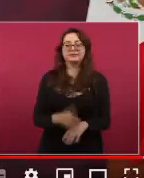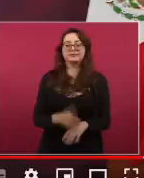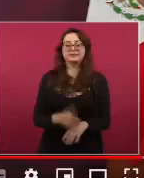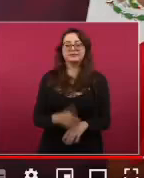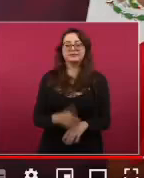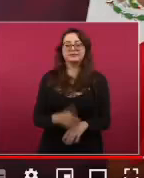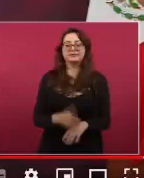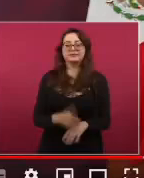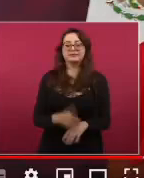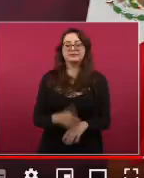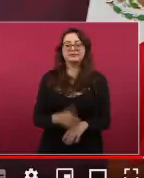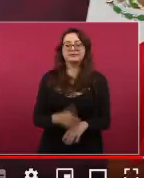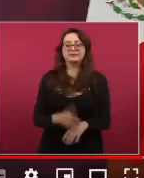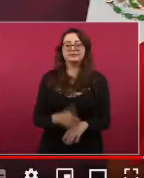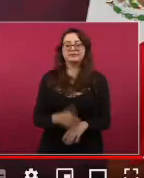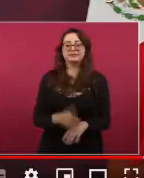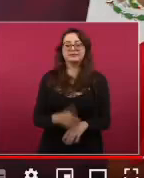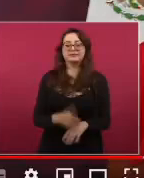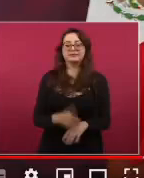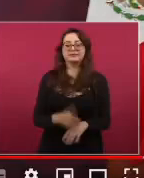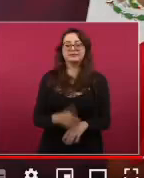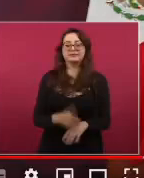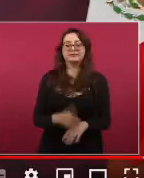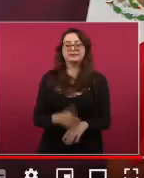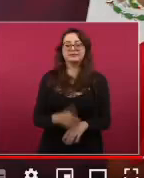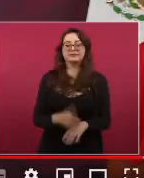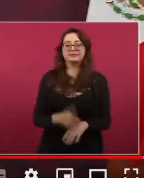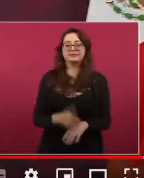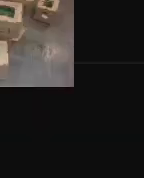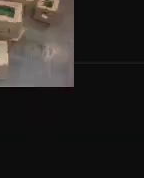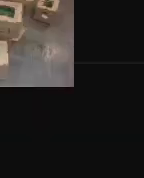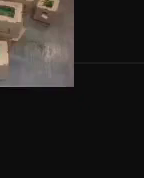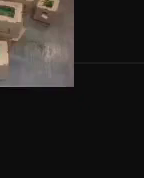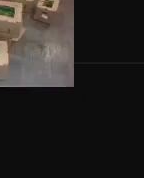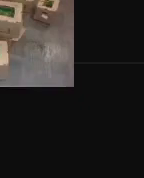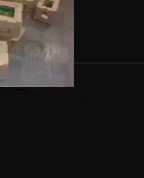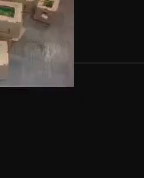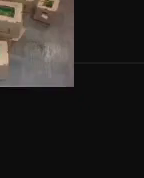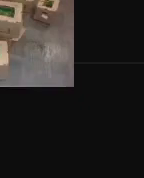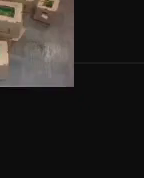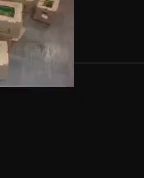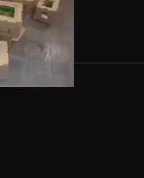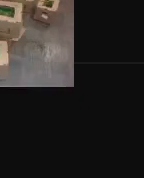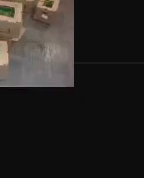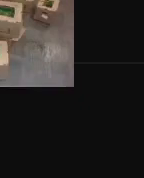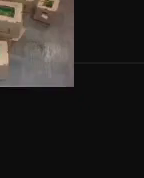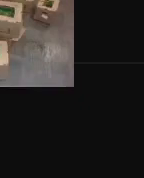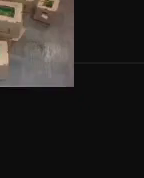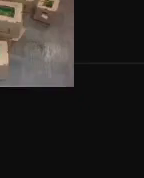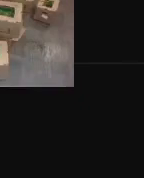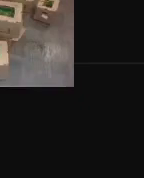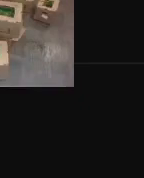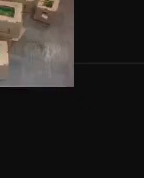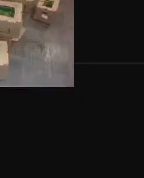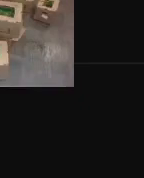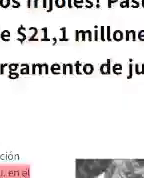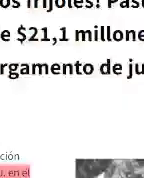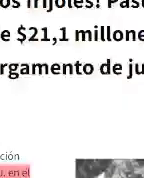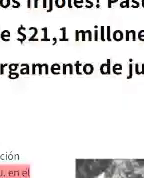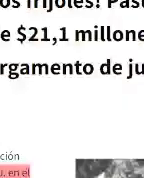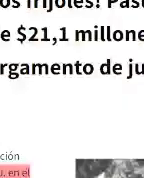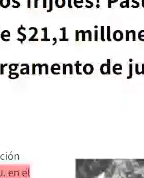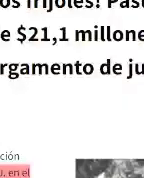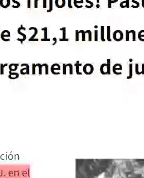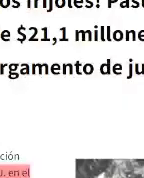comunicación. Obviamente hay mucha gente corrupta que va a dejar pasar las sustancias. Esto que estás viendo en pantalla, bueno, o sea, son